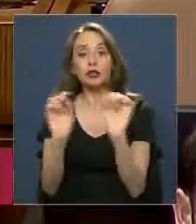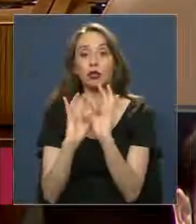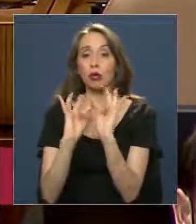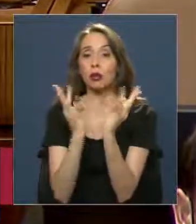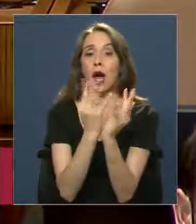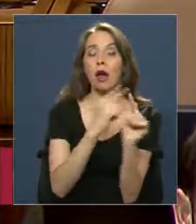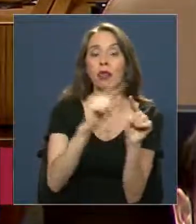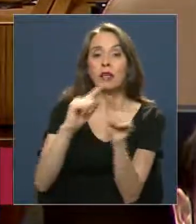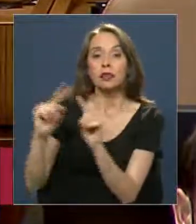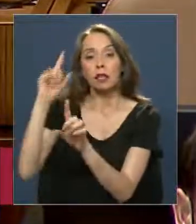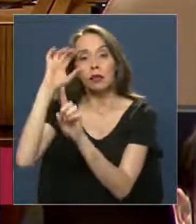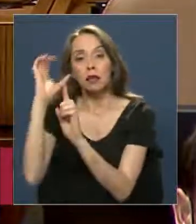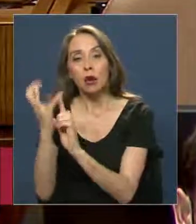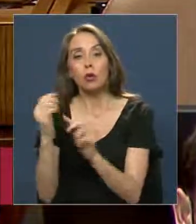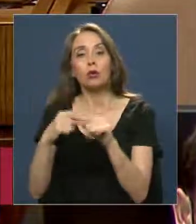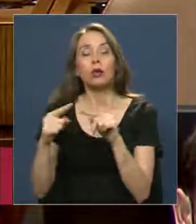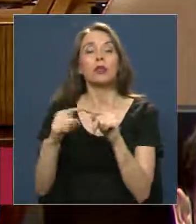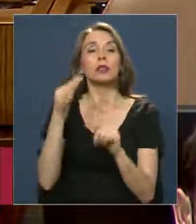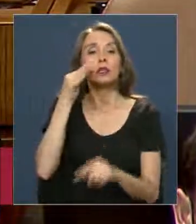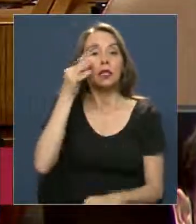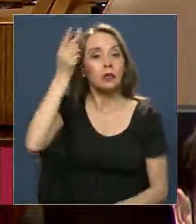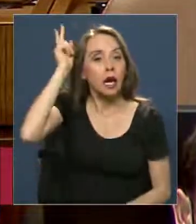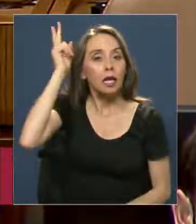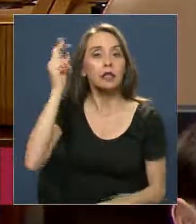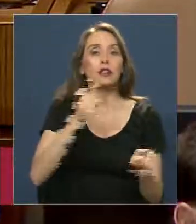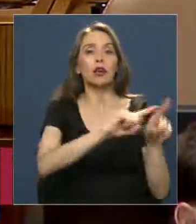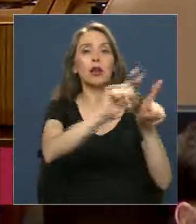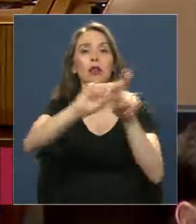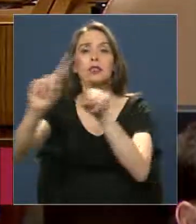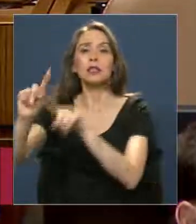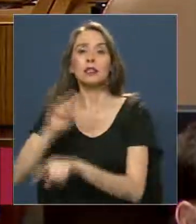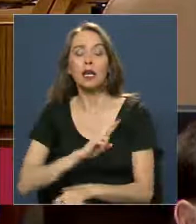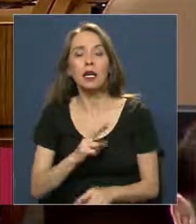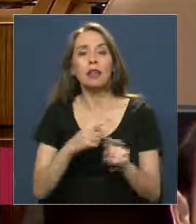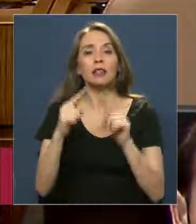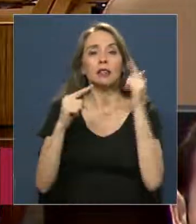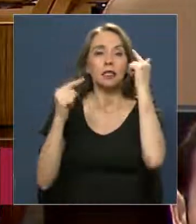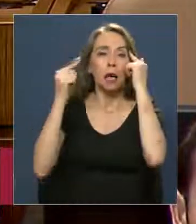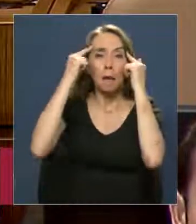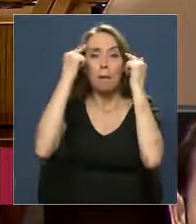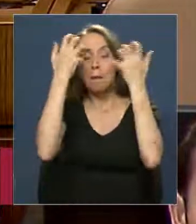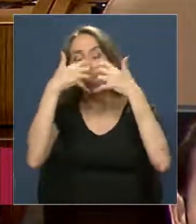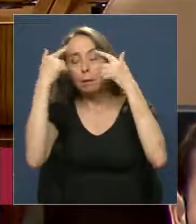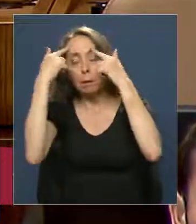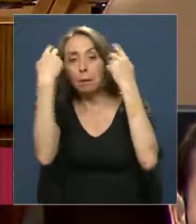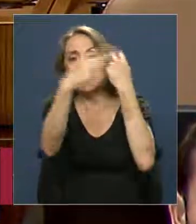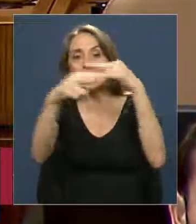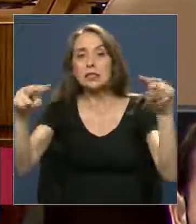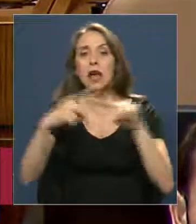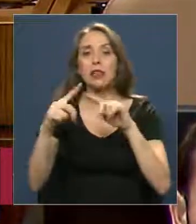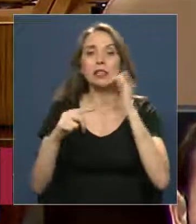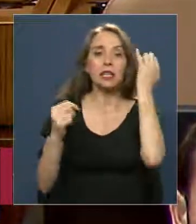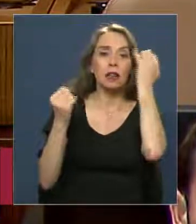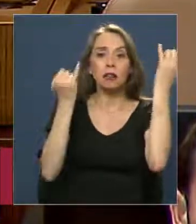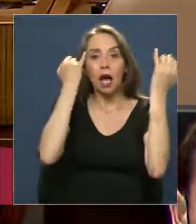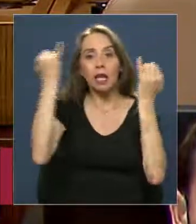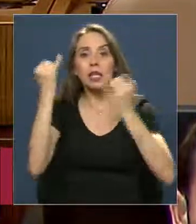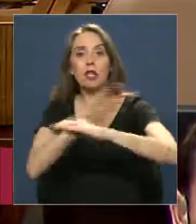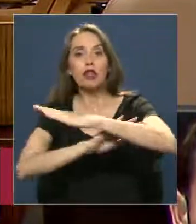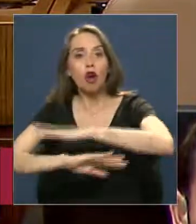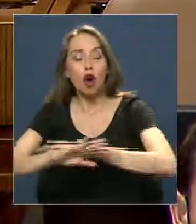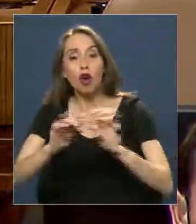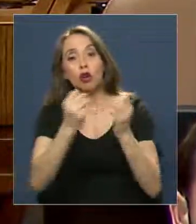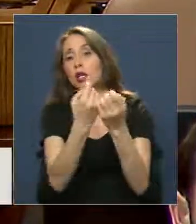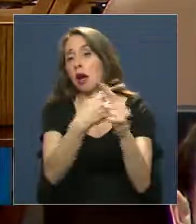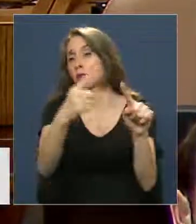cultural, religioso, con diversidades de pensamiento e ideología, es que surge a nuestro juicio un imperativo para que